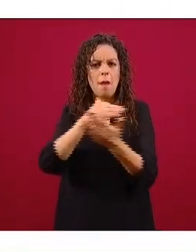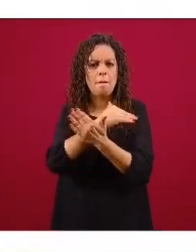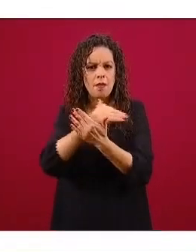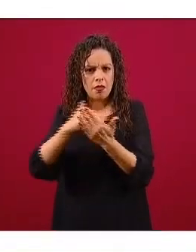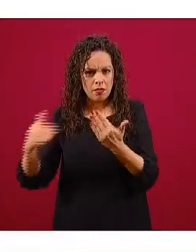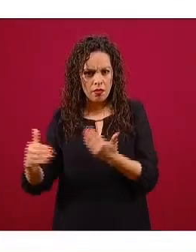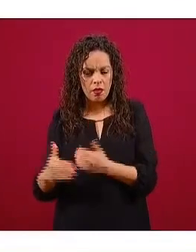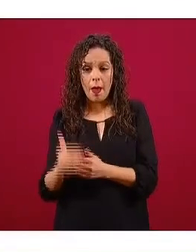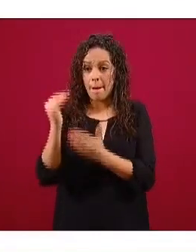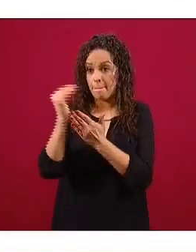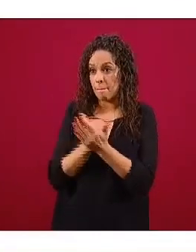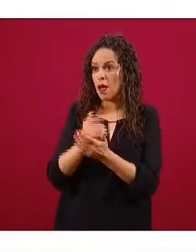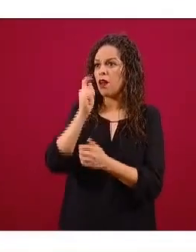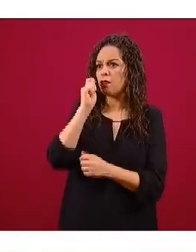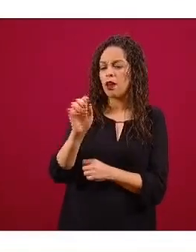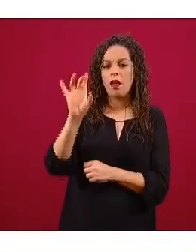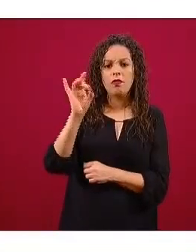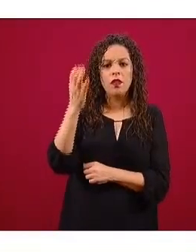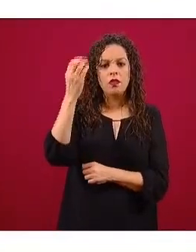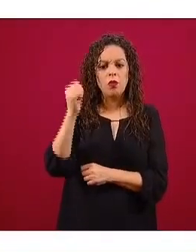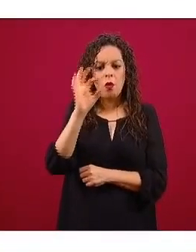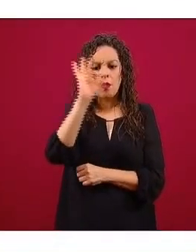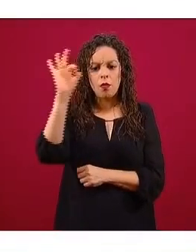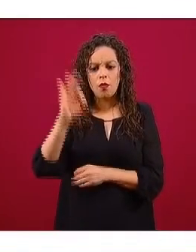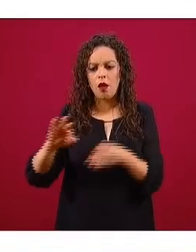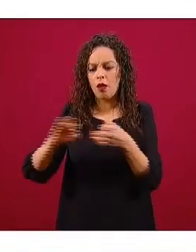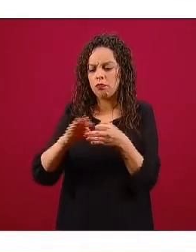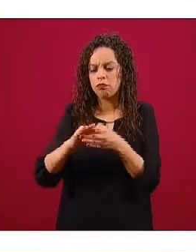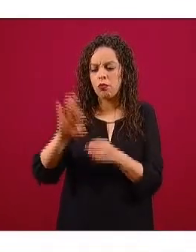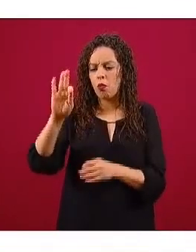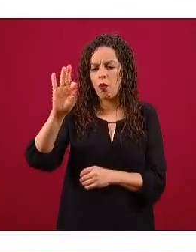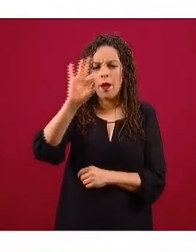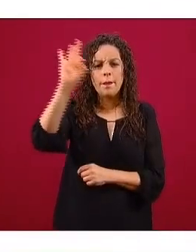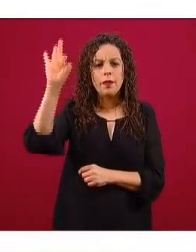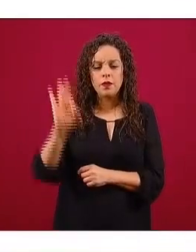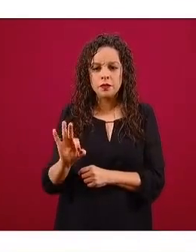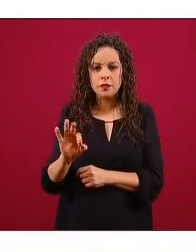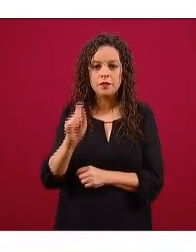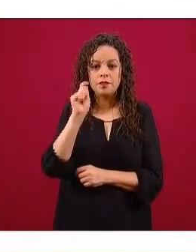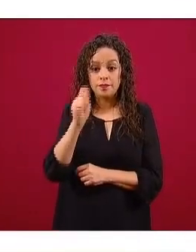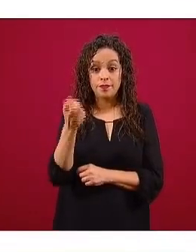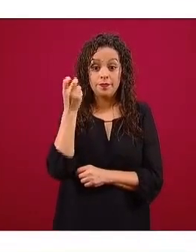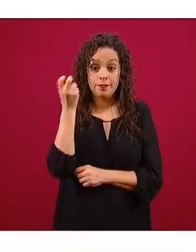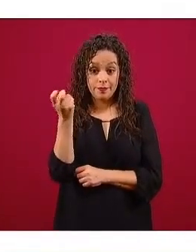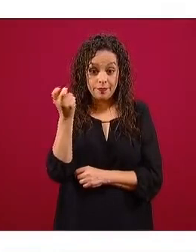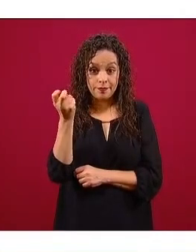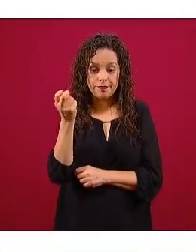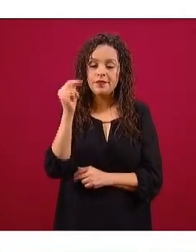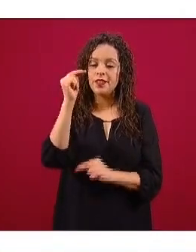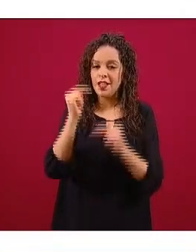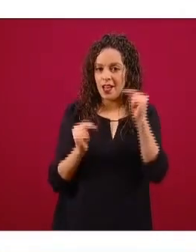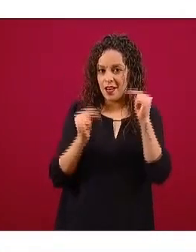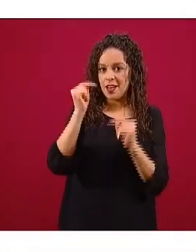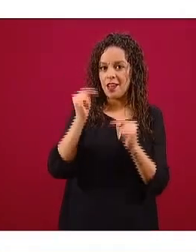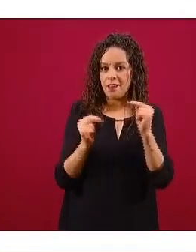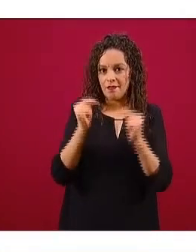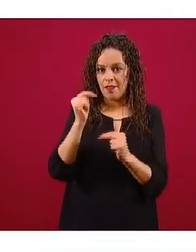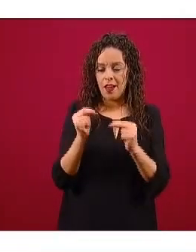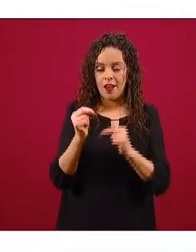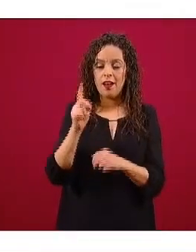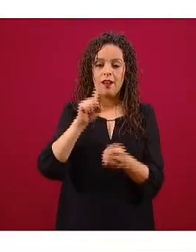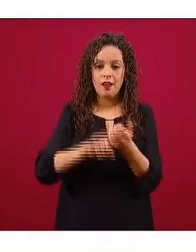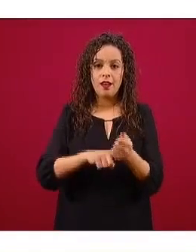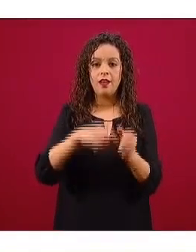es 39%, está prácticamente cercano al 40% y por encima, lógicamente, de este nivel de